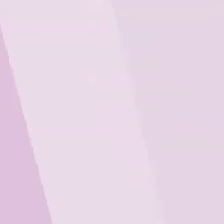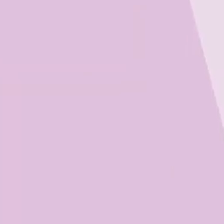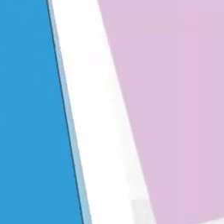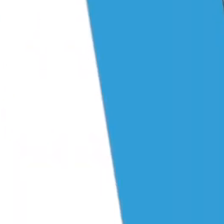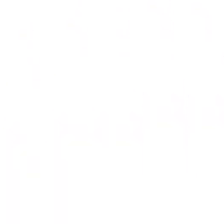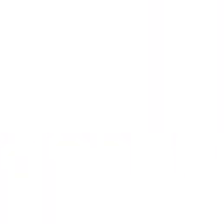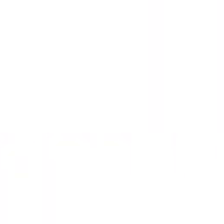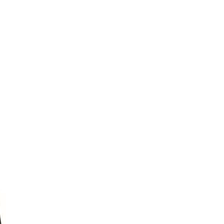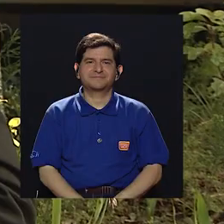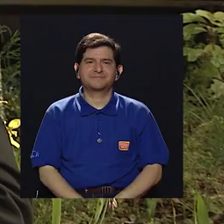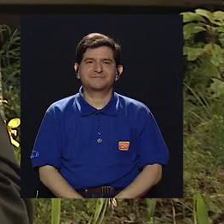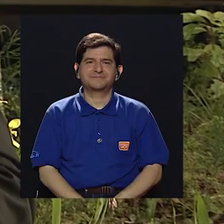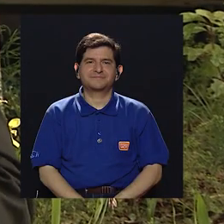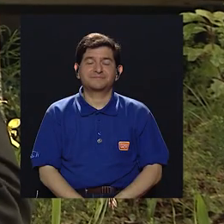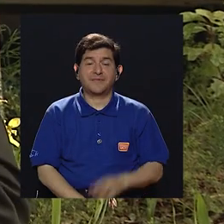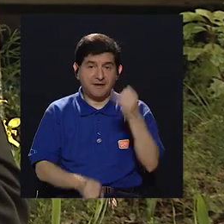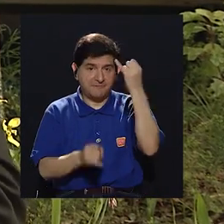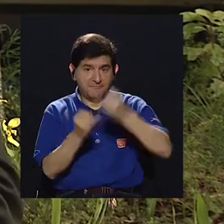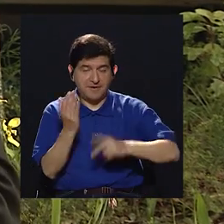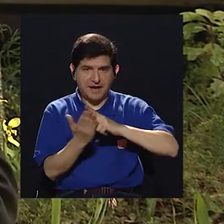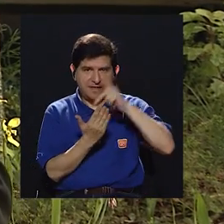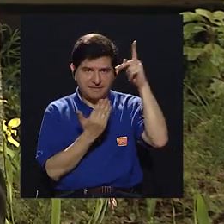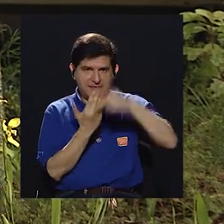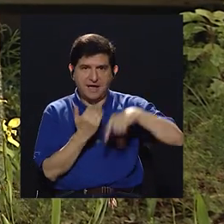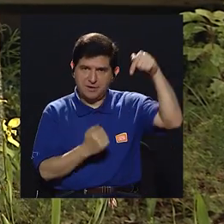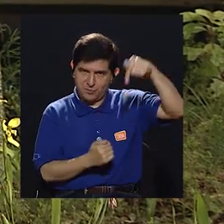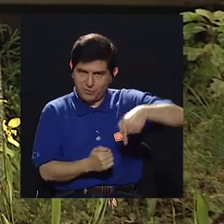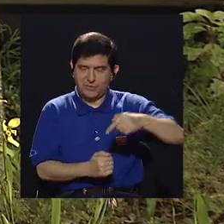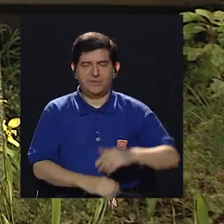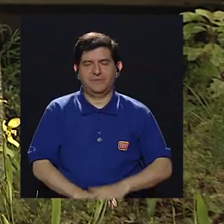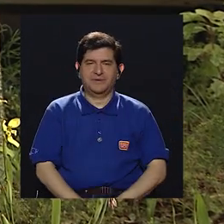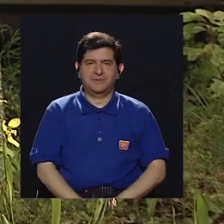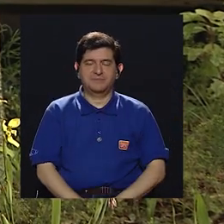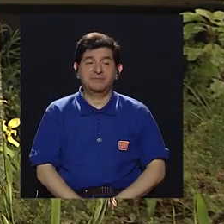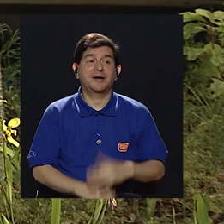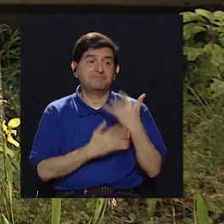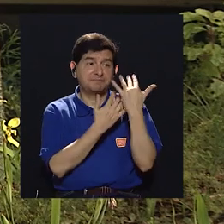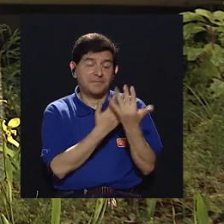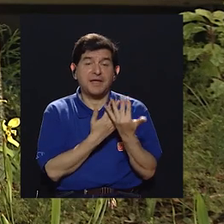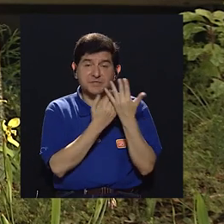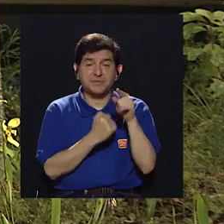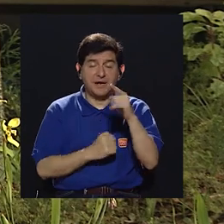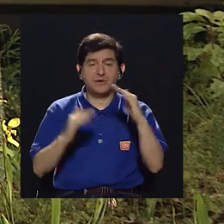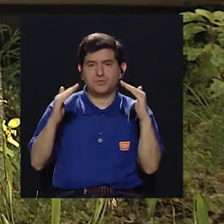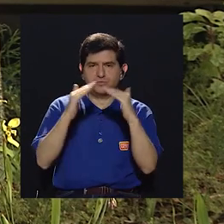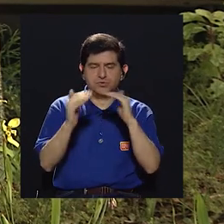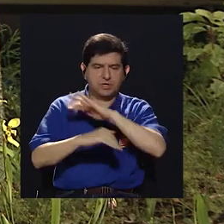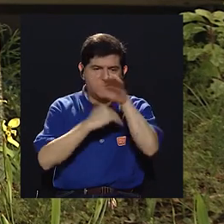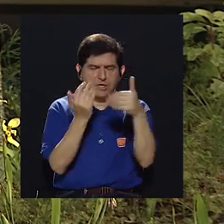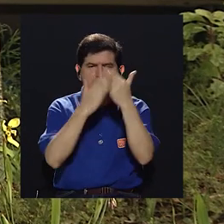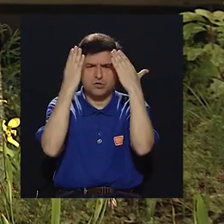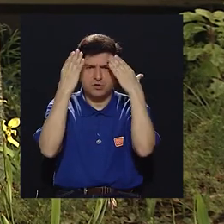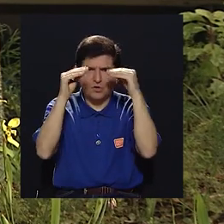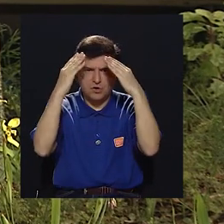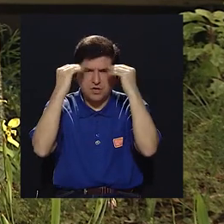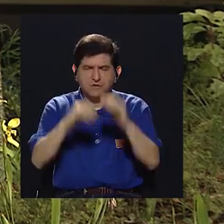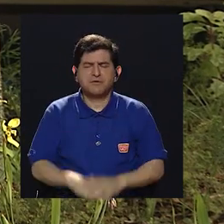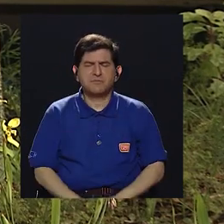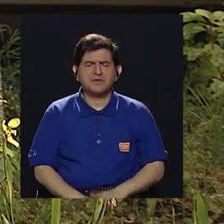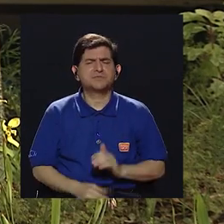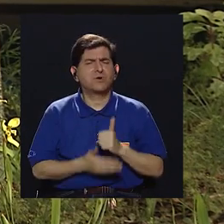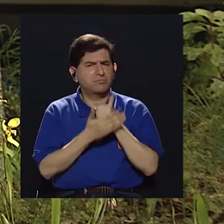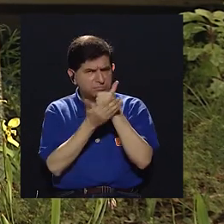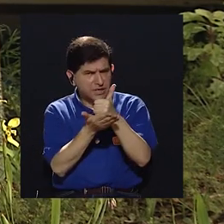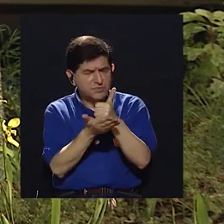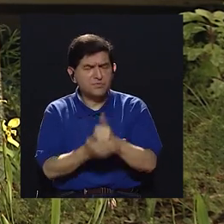Gracias. Con esto estamos finalizando nuestro programa del día de hoy. con la esperanza de que en sus hogares toda esta información